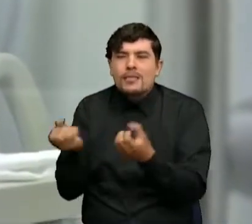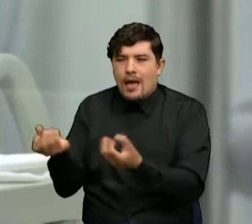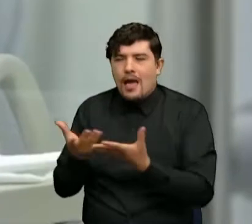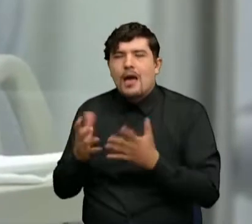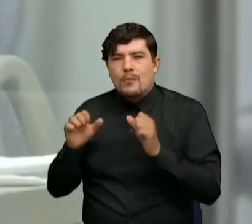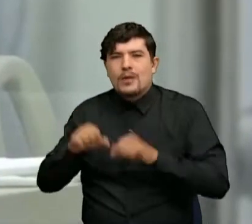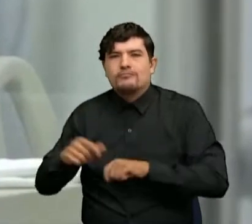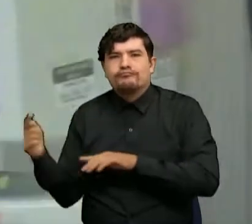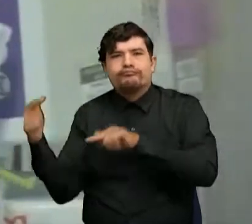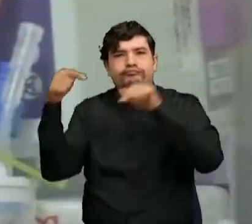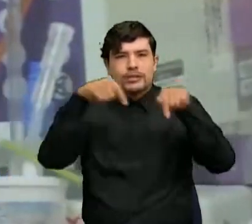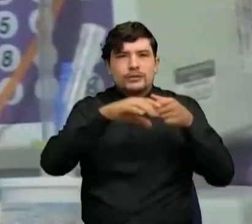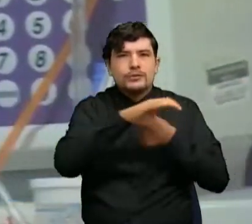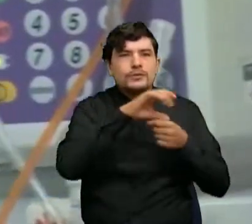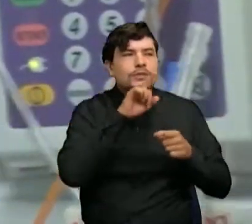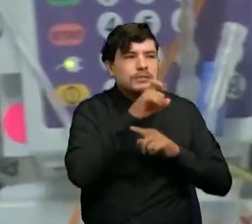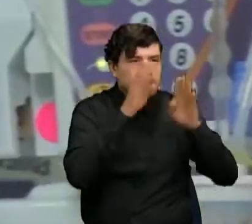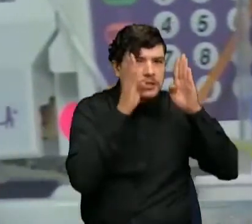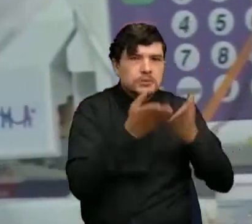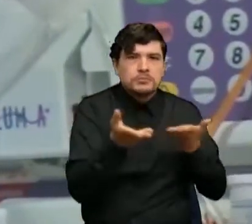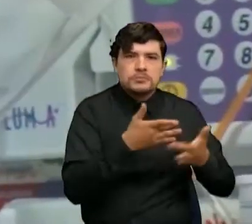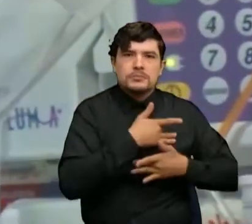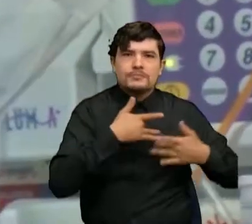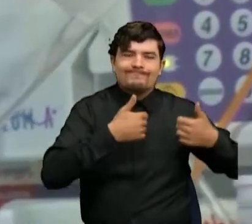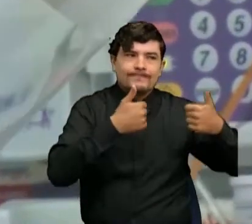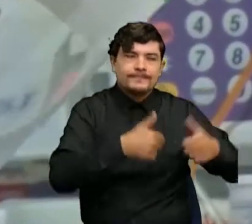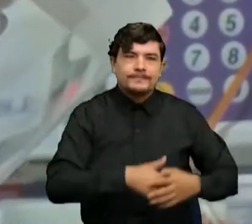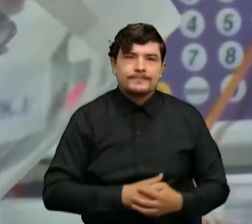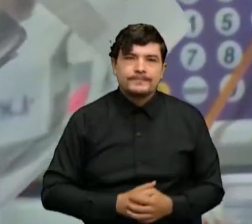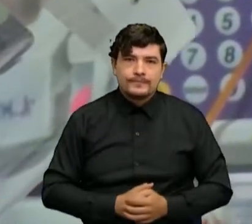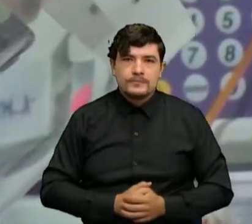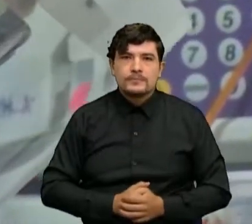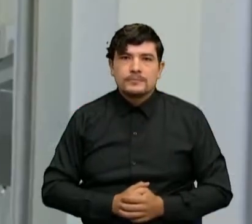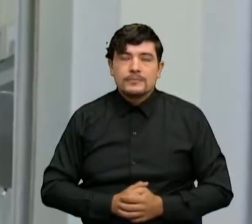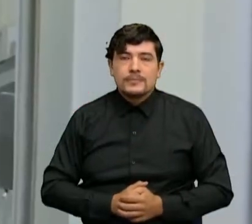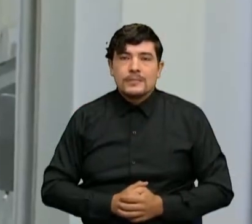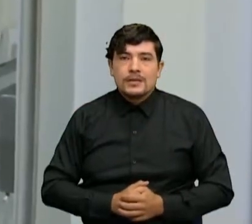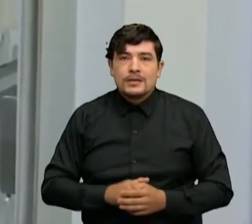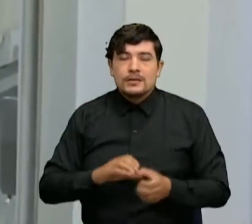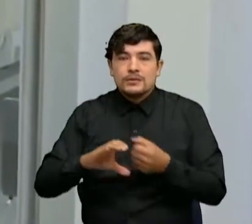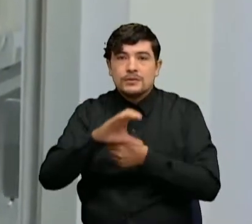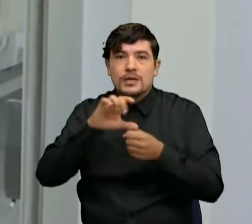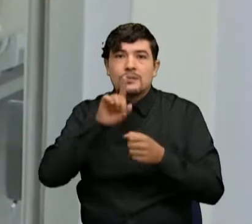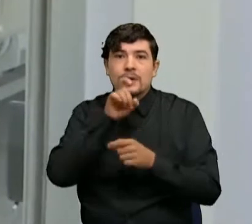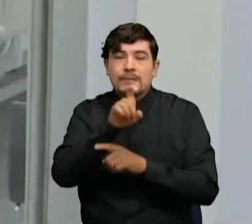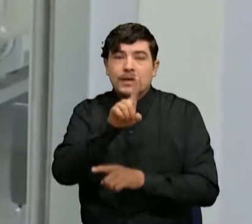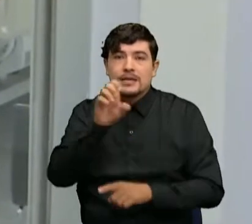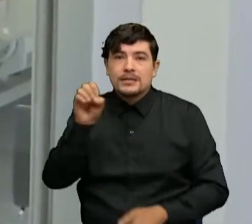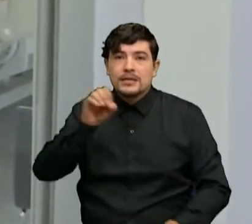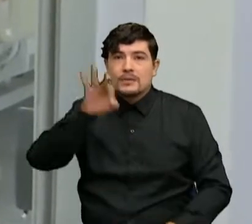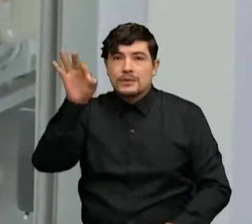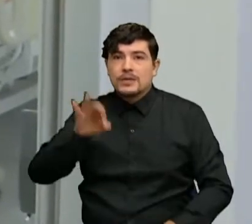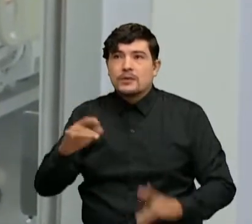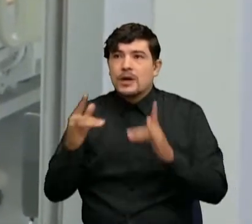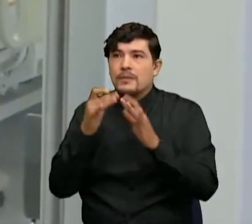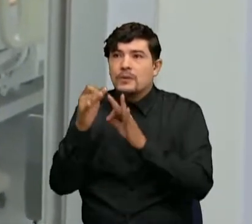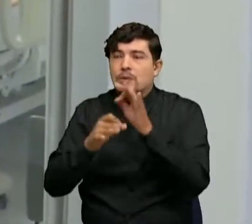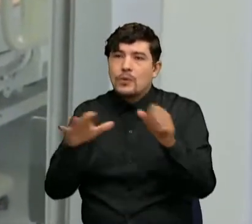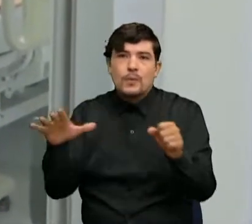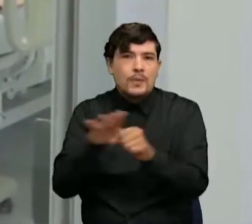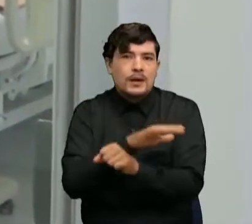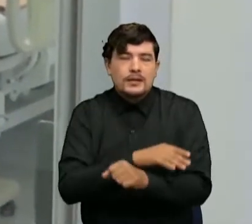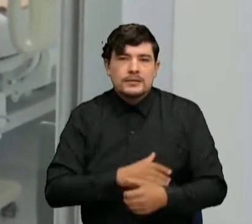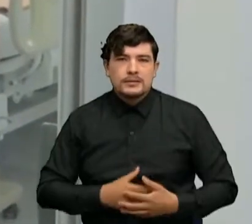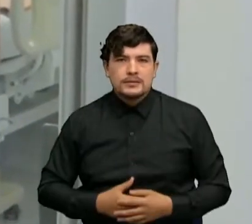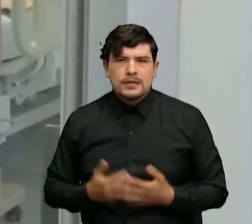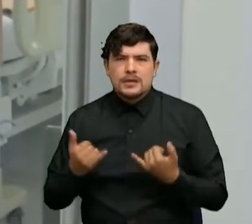adecuado. La ocupación de camas UCI en la ciudad está al 100% y se mantiene la alerta roja en las instituciones prestadoras de salud. Ellas